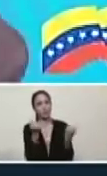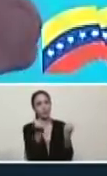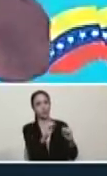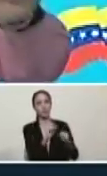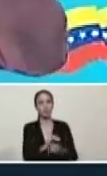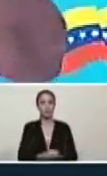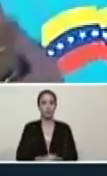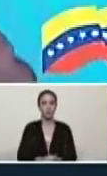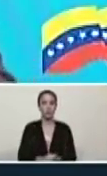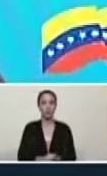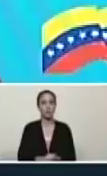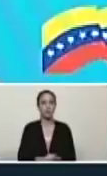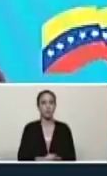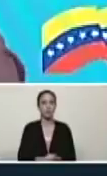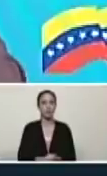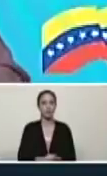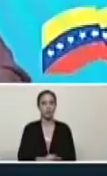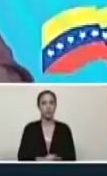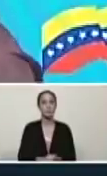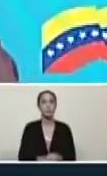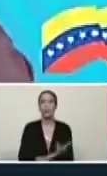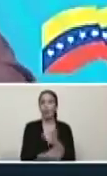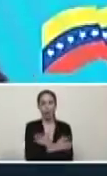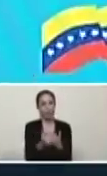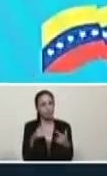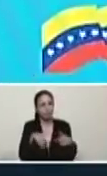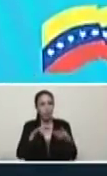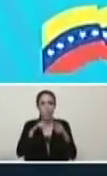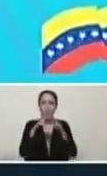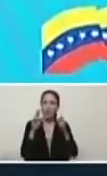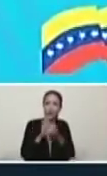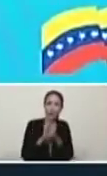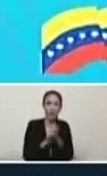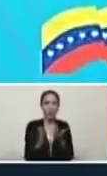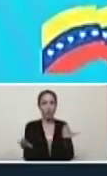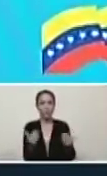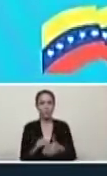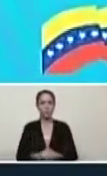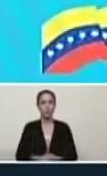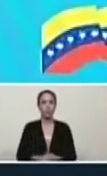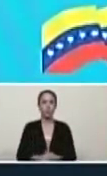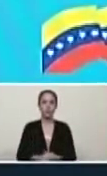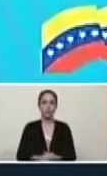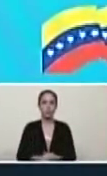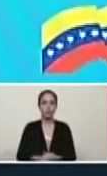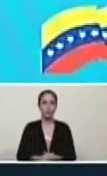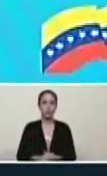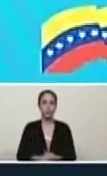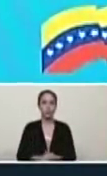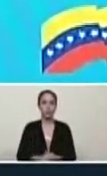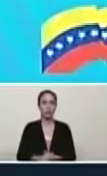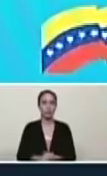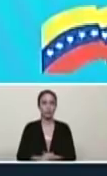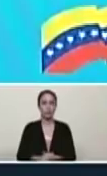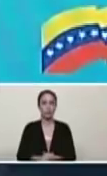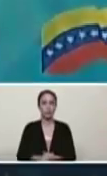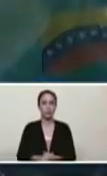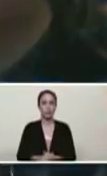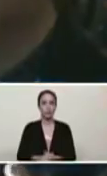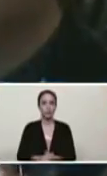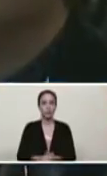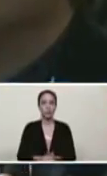militar de Jair Bolsonaro contra el noble, pacífico y solidario pueblo bolivariano de